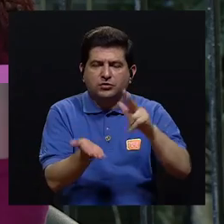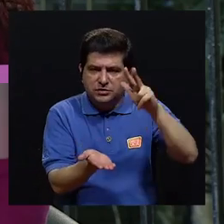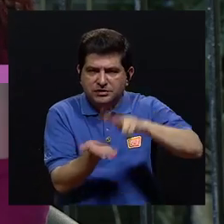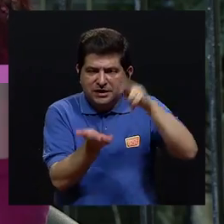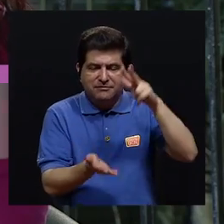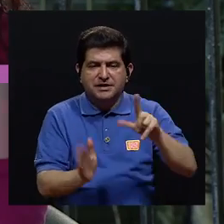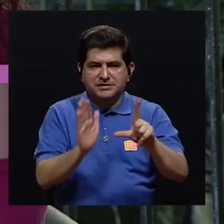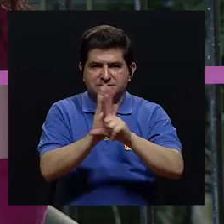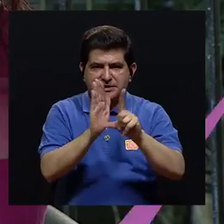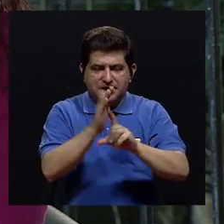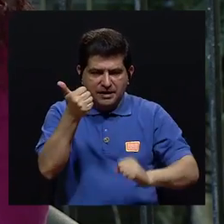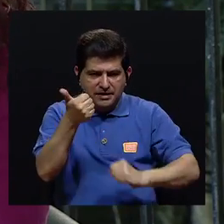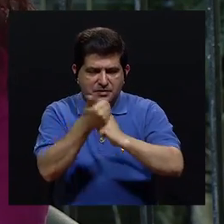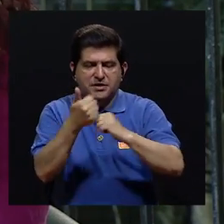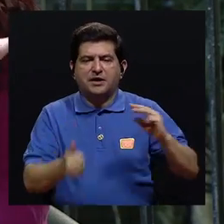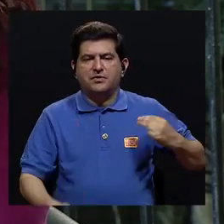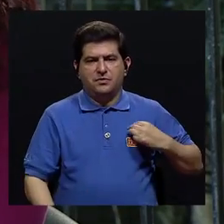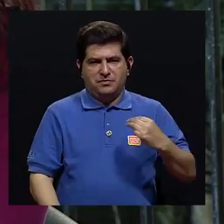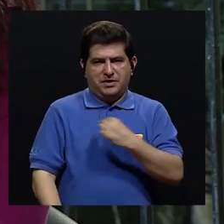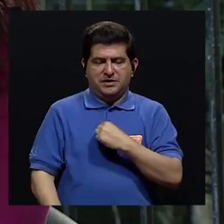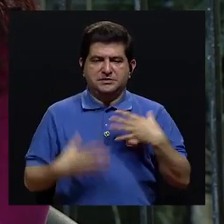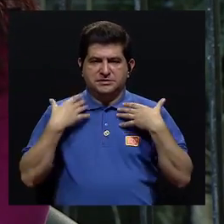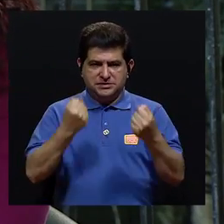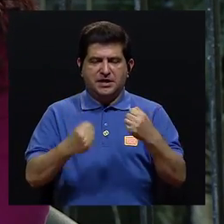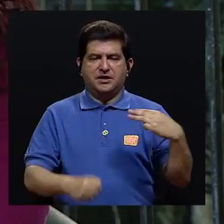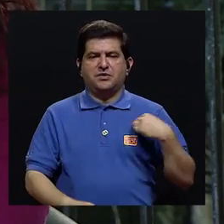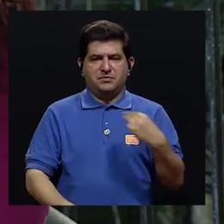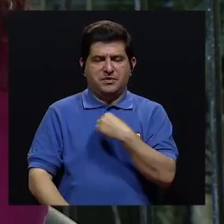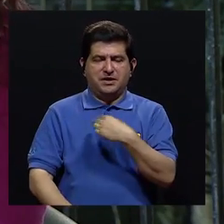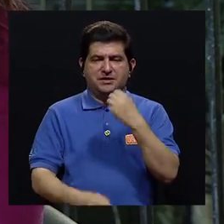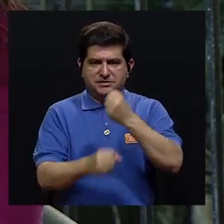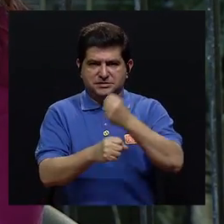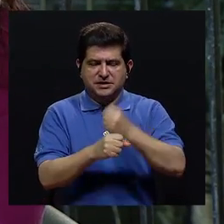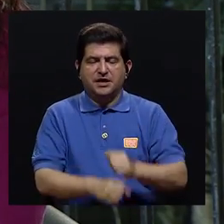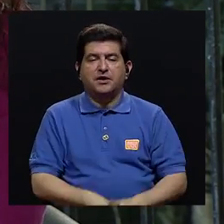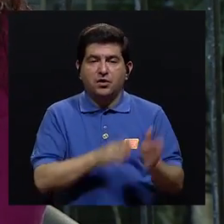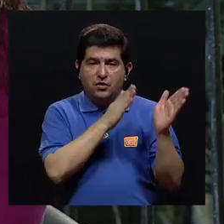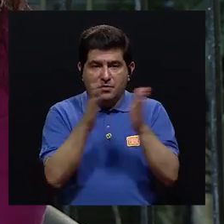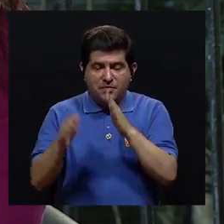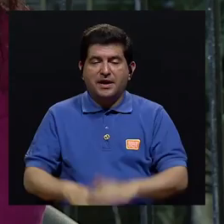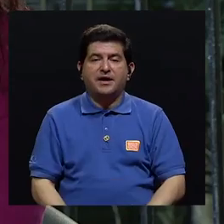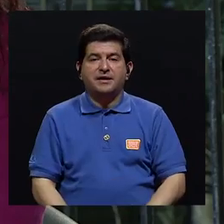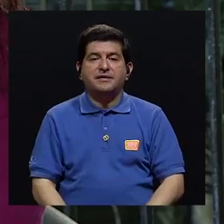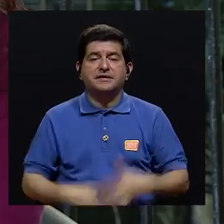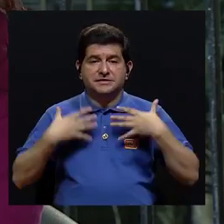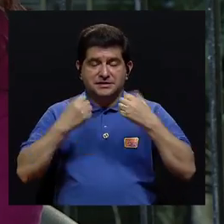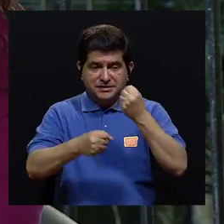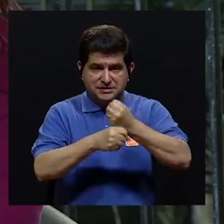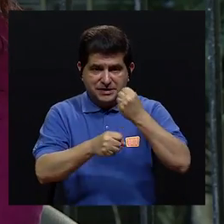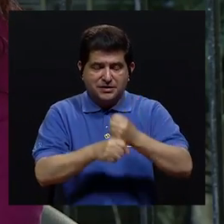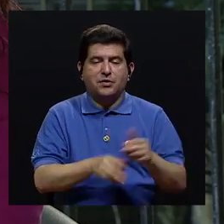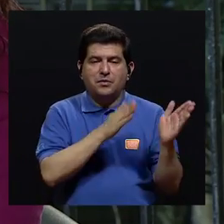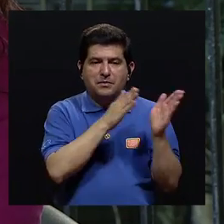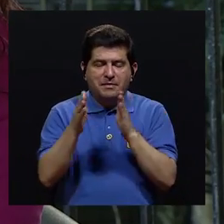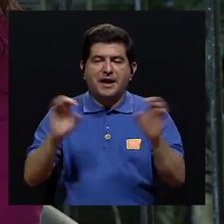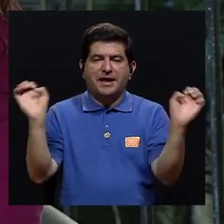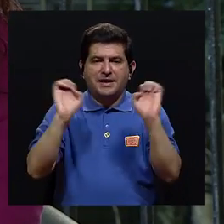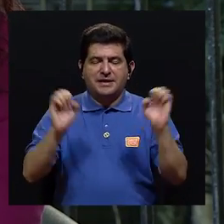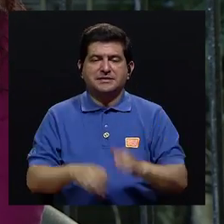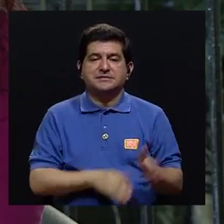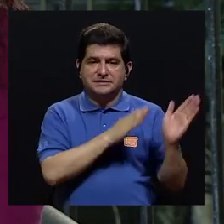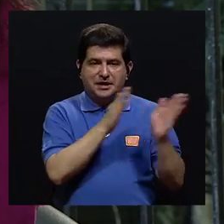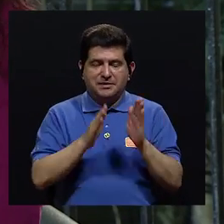la ley establece, con el apoyo del Ministerio de Salud y el Ministerio de Trabajo, planes de salud ocupacional, planes de emergencia y planes de manejo de